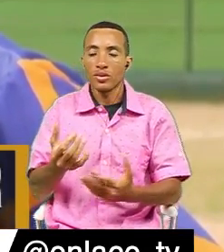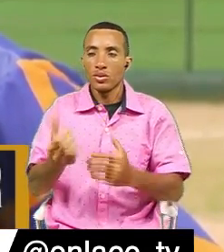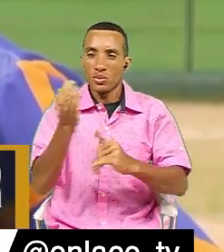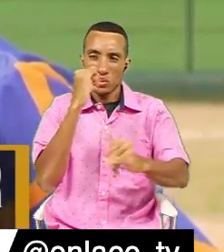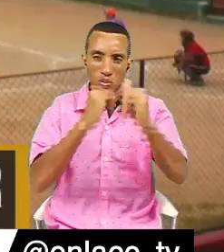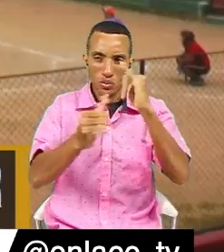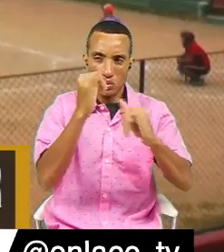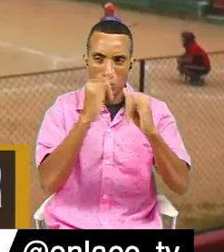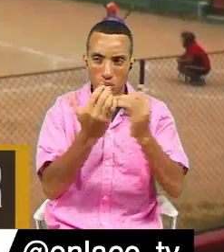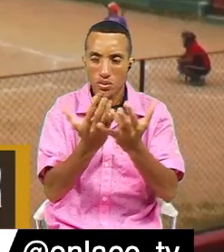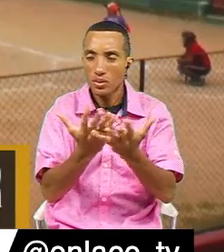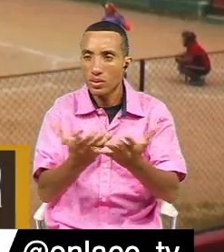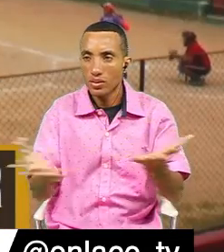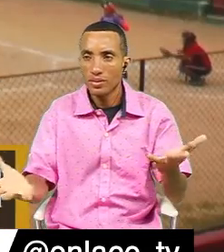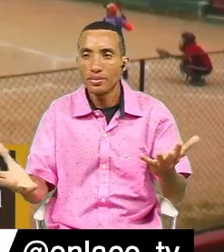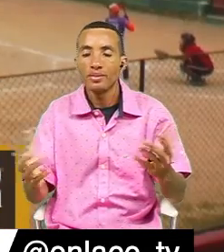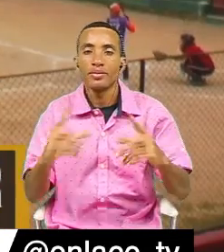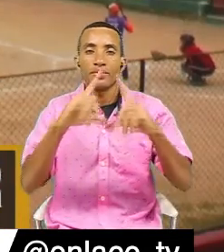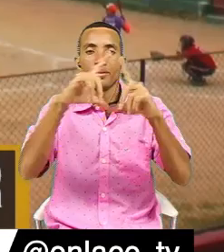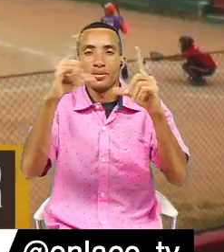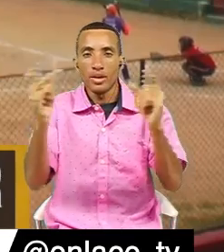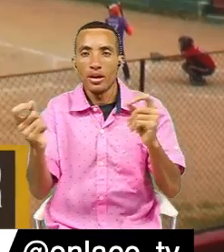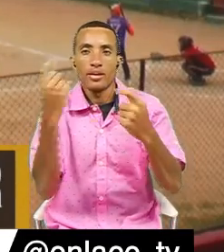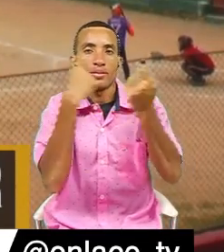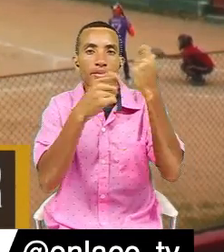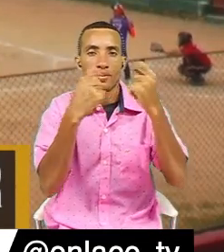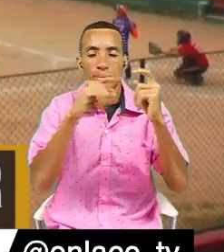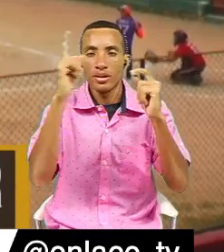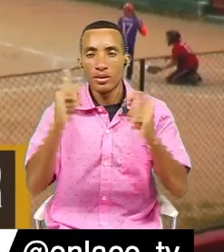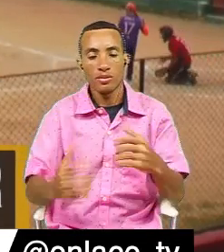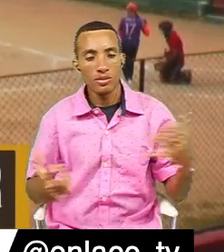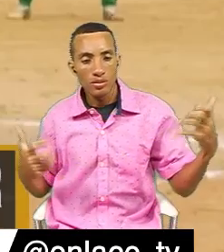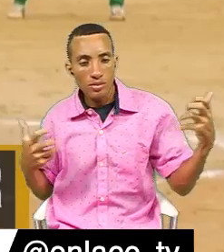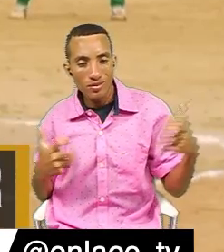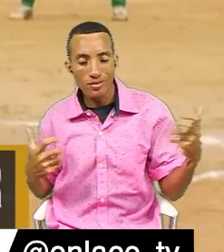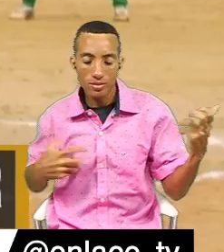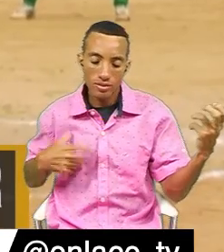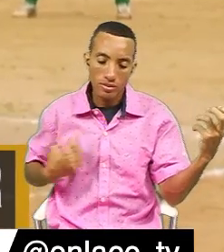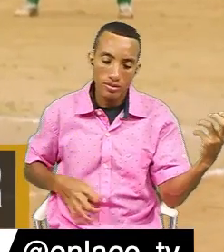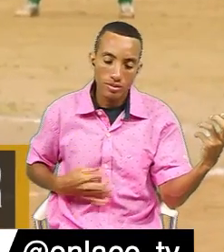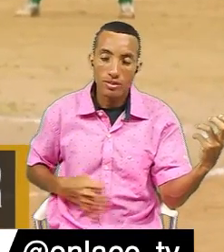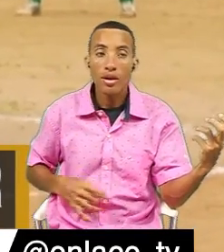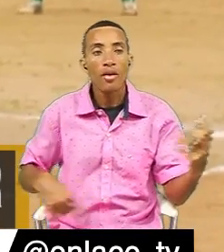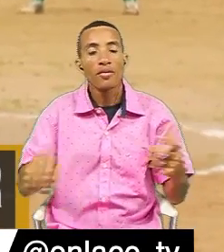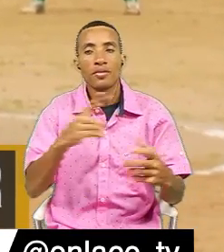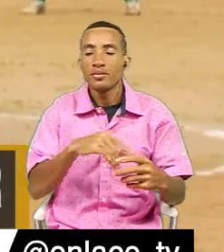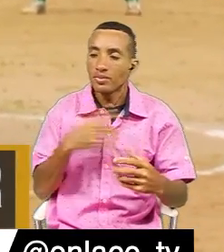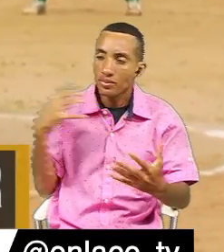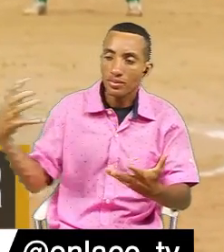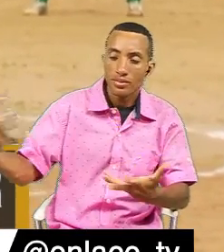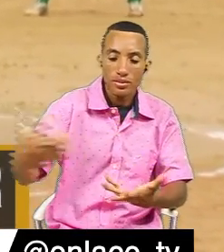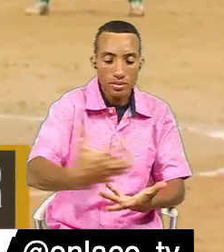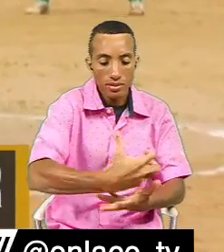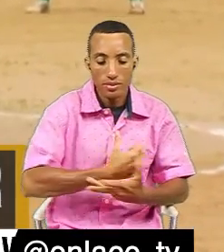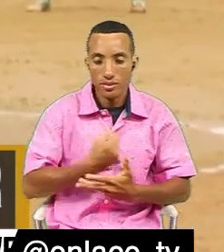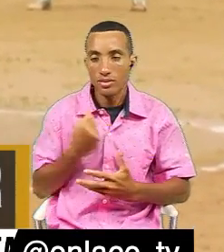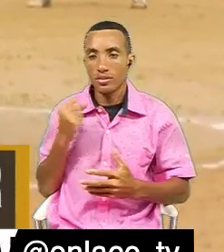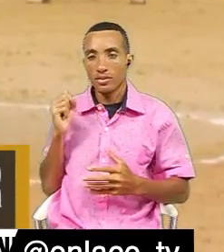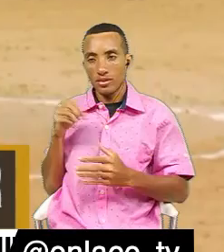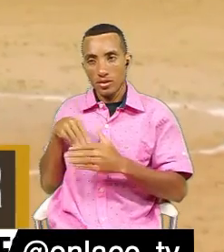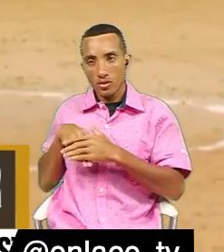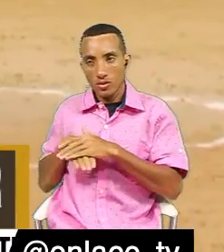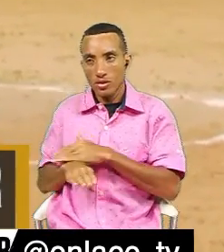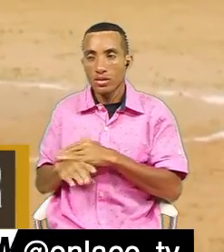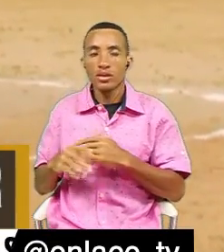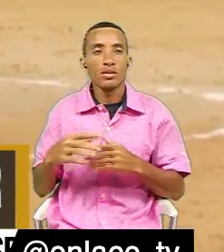diferentes actividades. Tenemos también parranda vallenata, todo esto con el fin de recoger fondos para nuestro club. Nuestro club ha sido